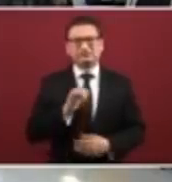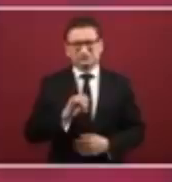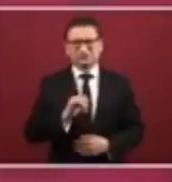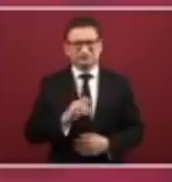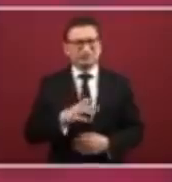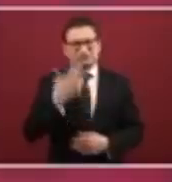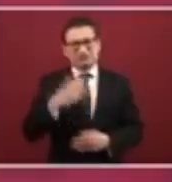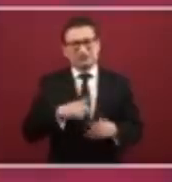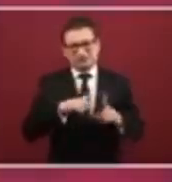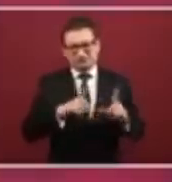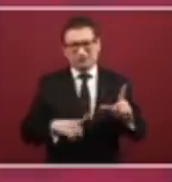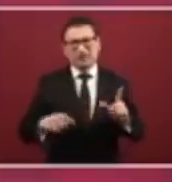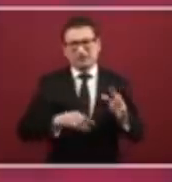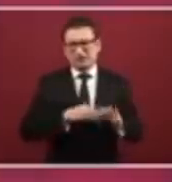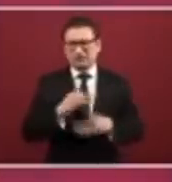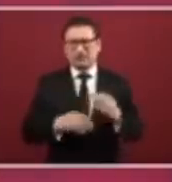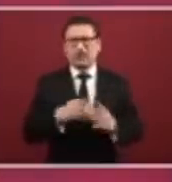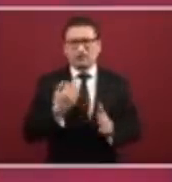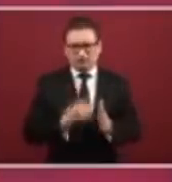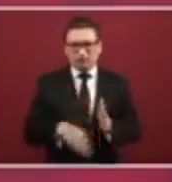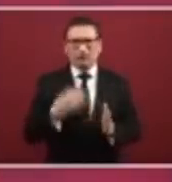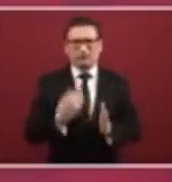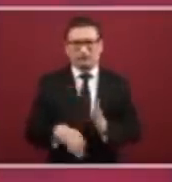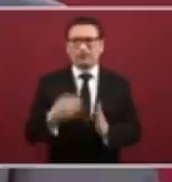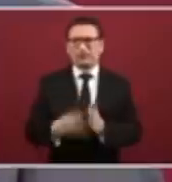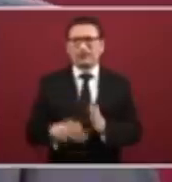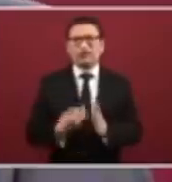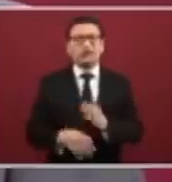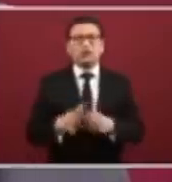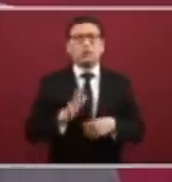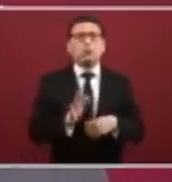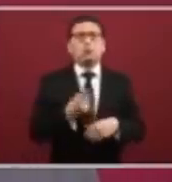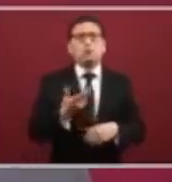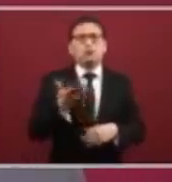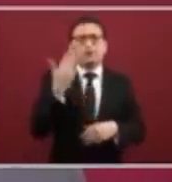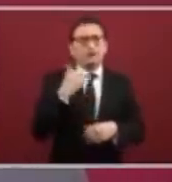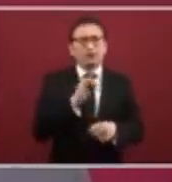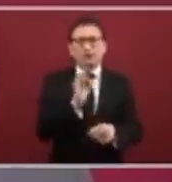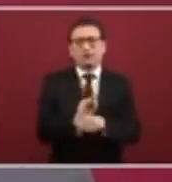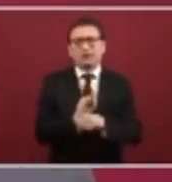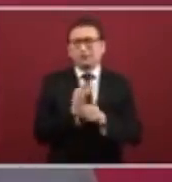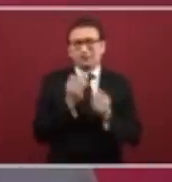el país. Hace falta. Es que no había protección